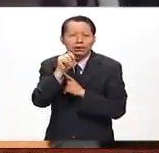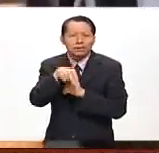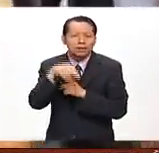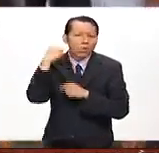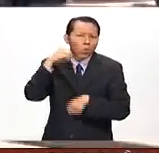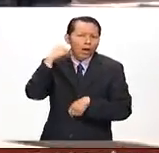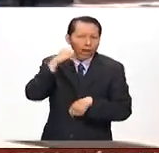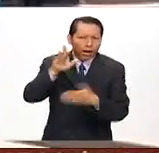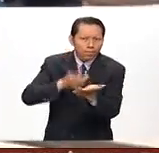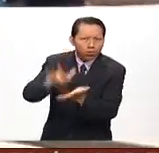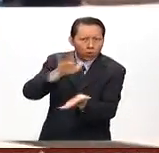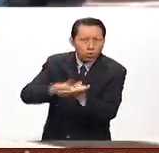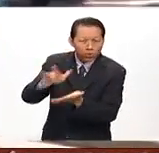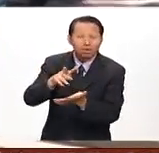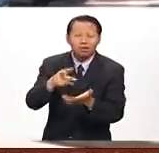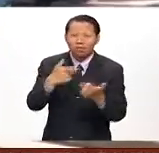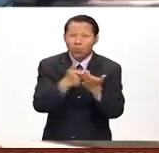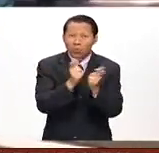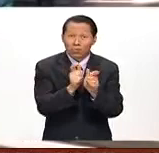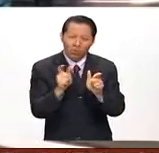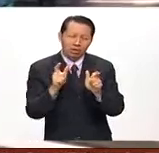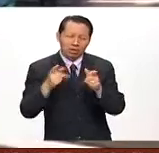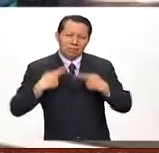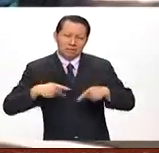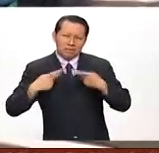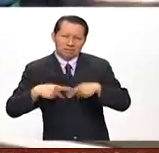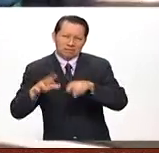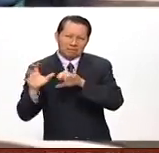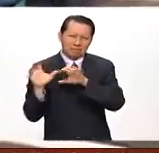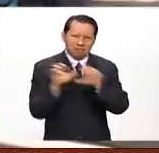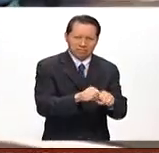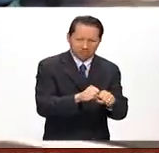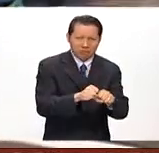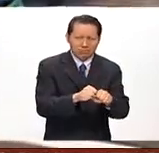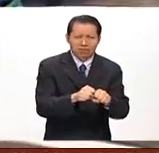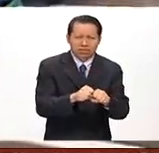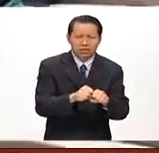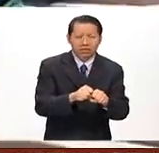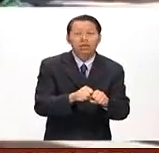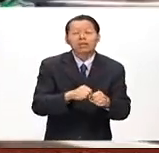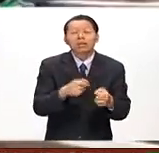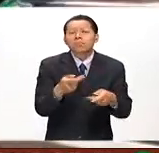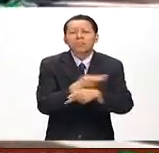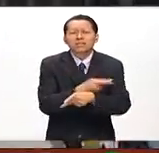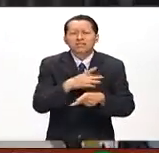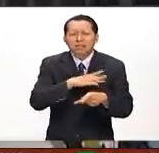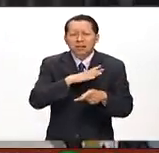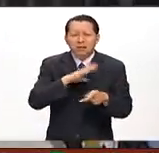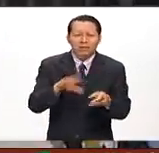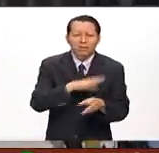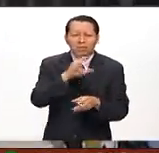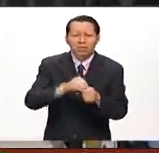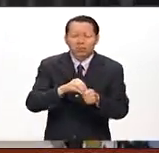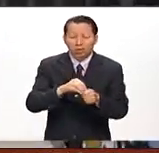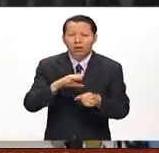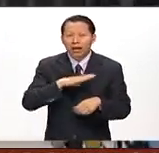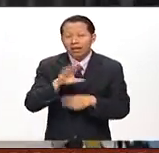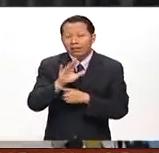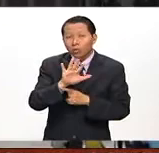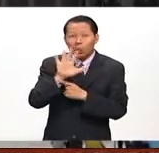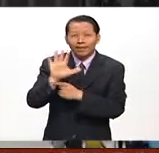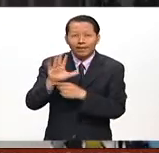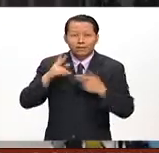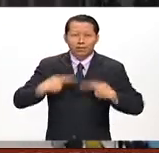comunidad, fueron retenidas por más de 3 horas cuando intentaban salir después de haber concluido su jornada. Un total de